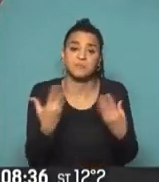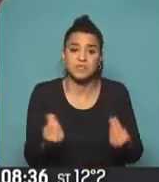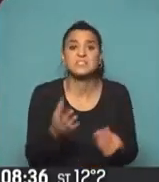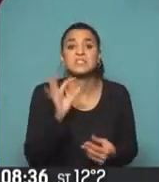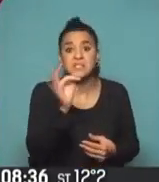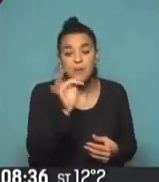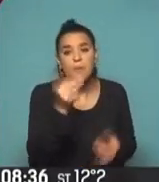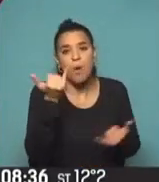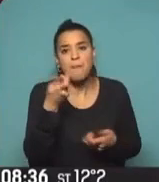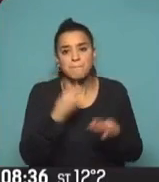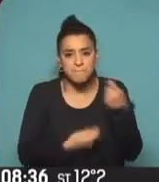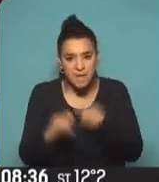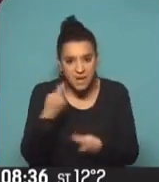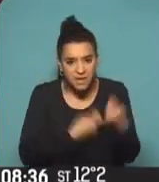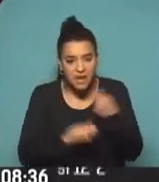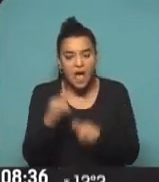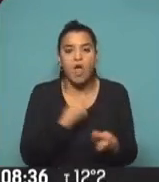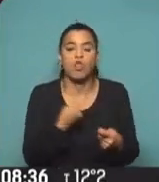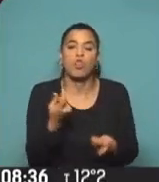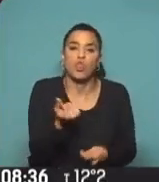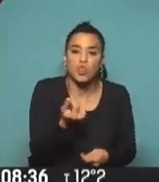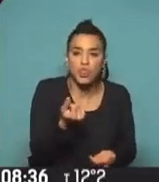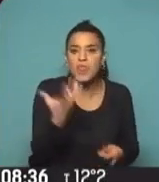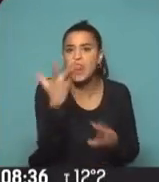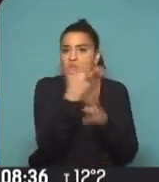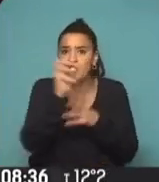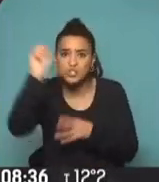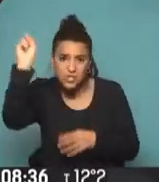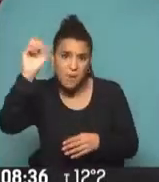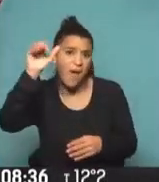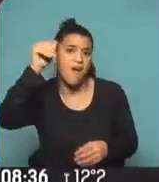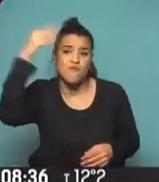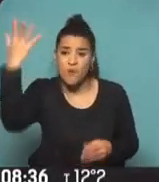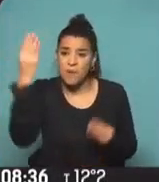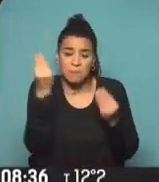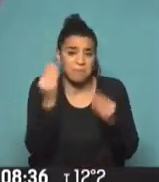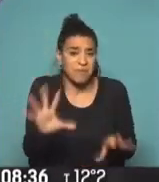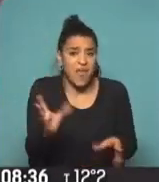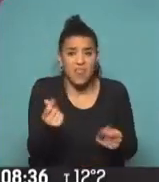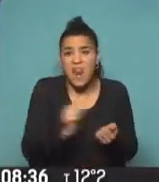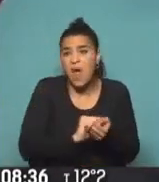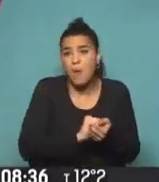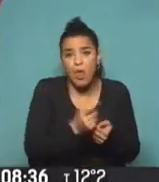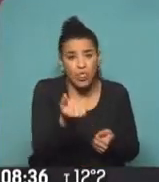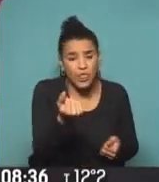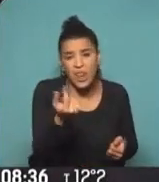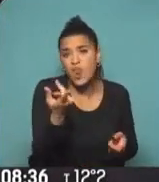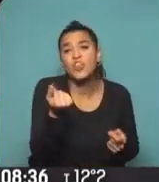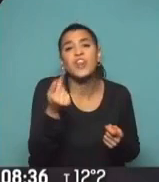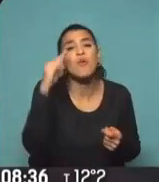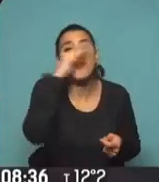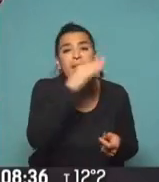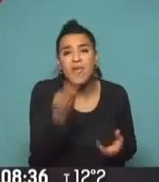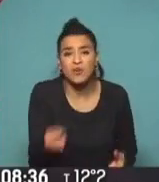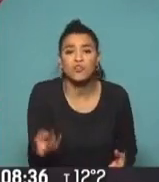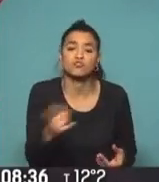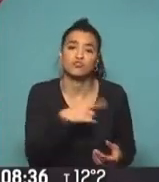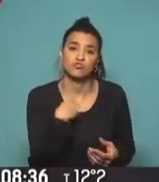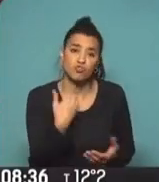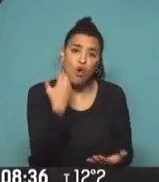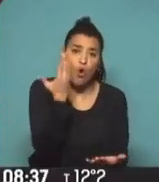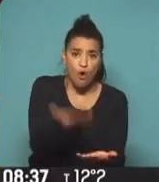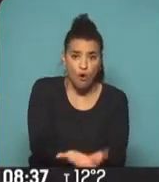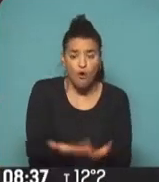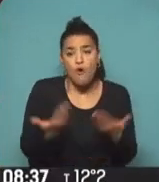sabiendo que hay un mercado que se lleva muchísimo dinero hacia afuera y cs del lavado dinero en dinero que se va a negro venimos a ofrecer